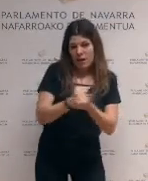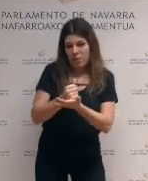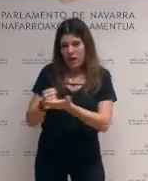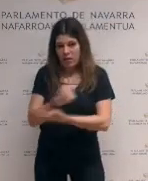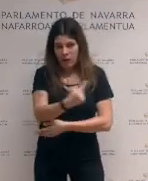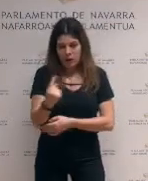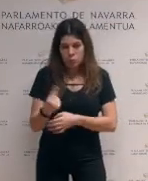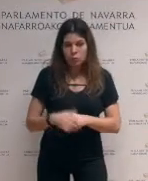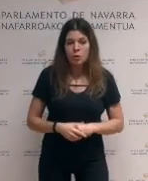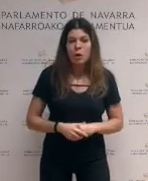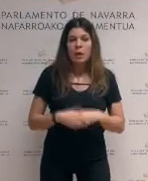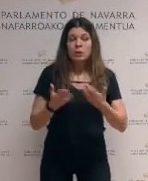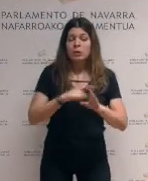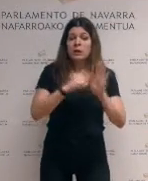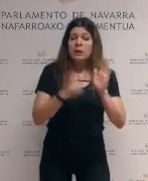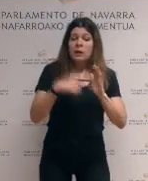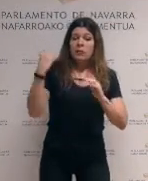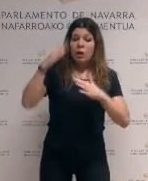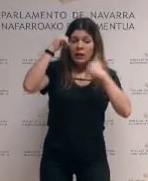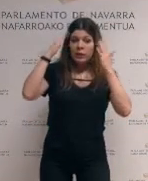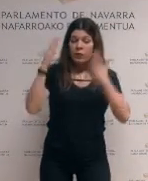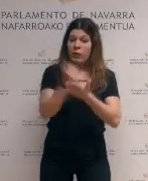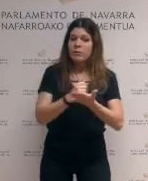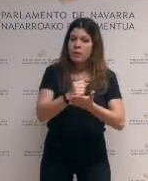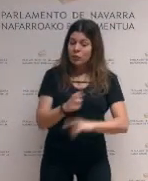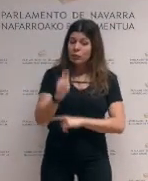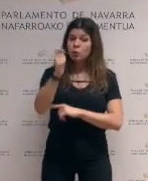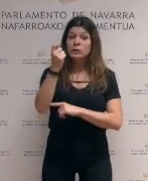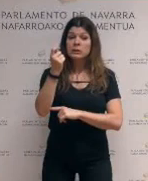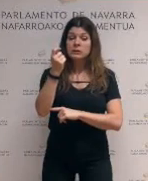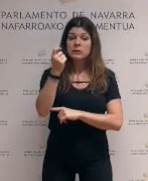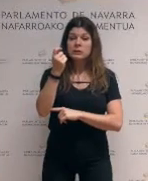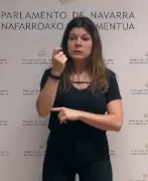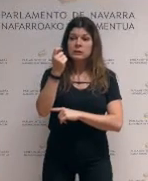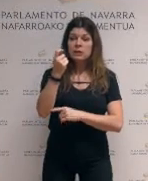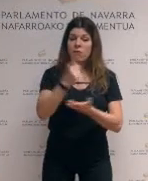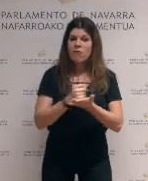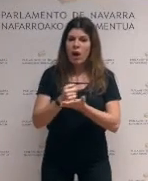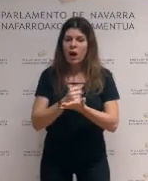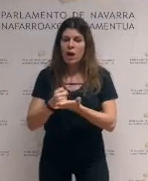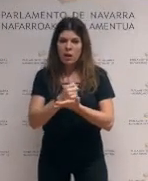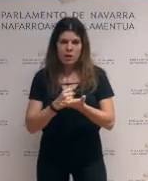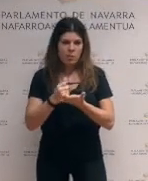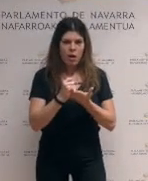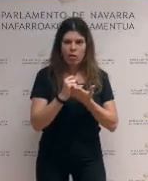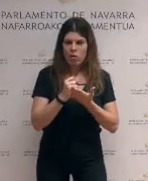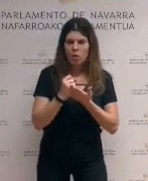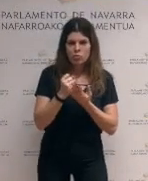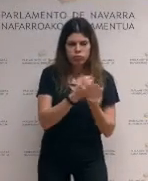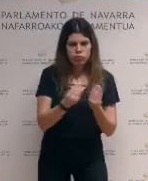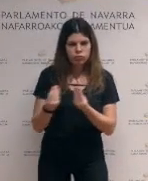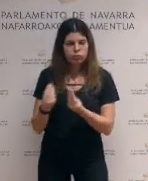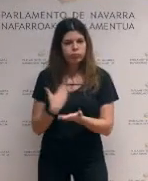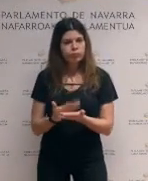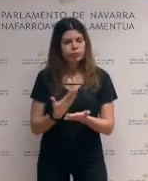pretendía esta ley foral de atención farmacéutica y es lograr una capilaridad de farmacias en nuestra comunidad foral que garantizan una